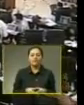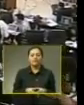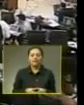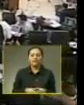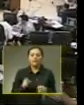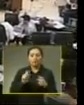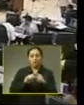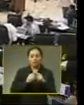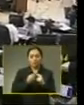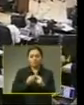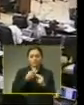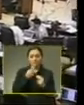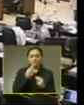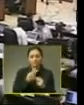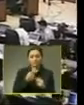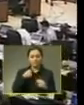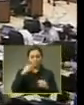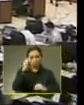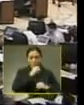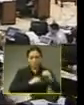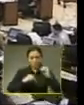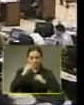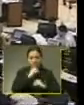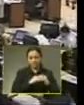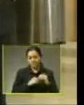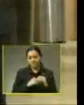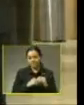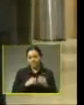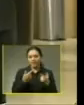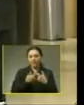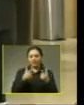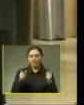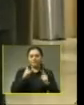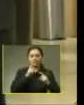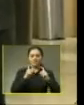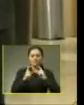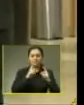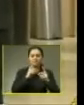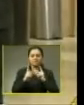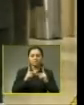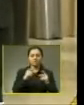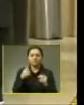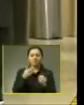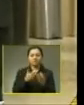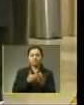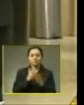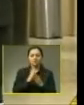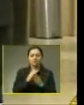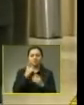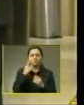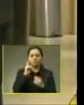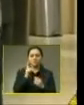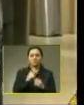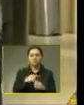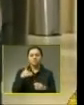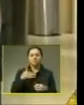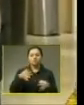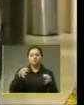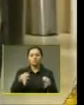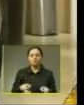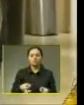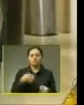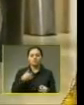empiezo con la siguiente afirmación. La libertad de expresión y los medios para canalizarla, que son justamente